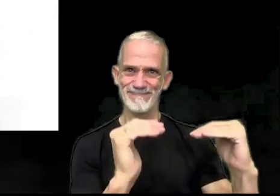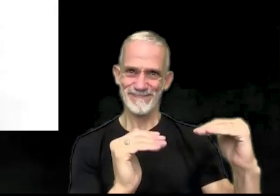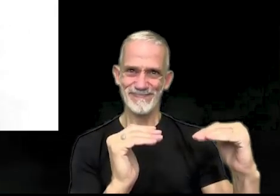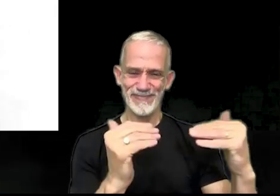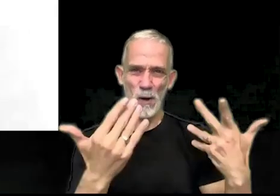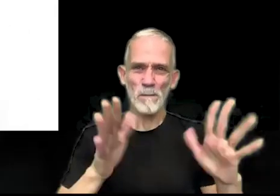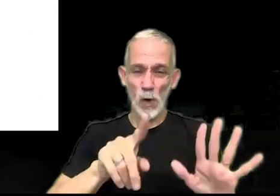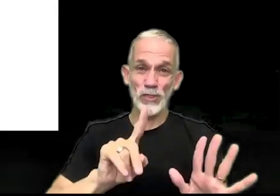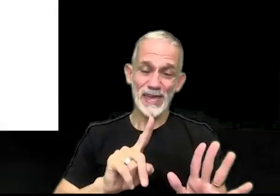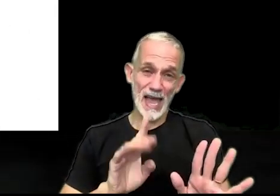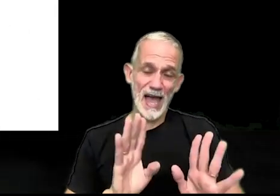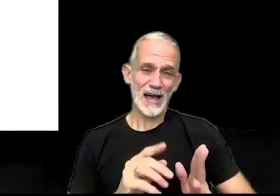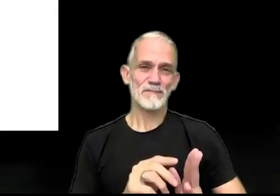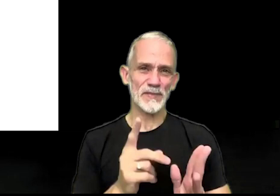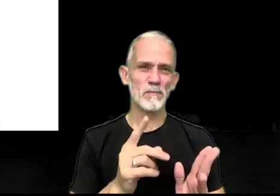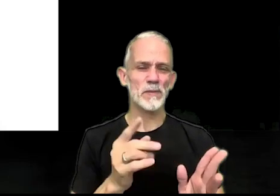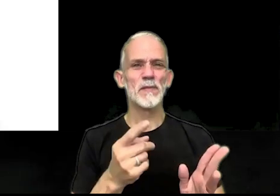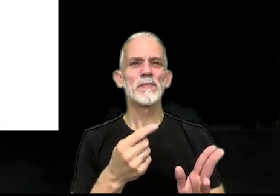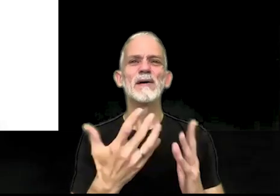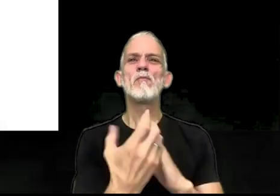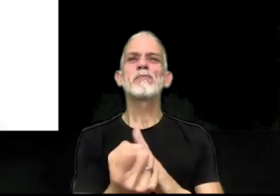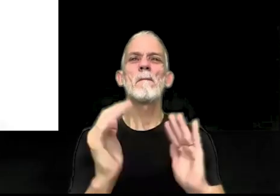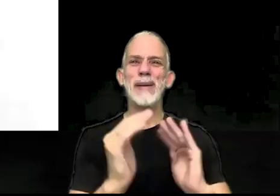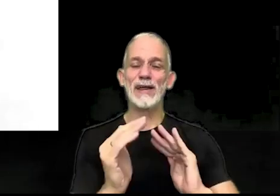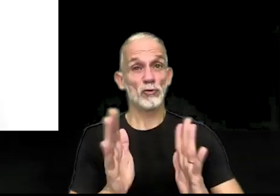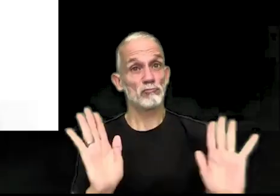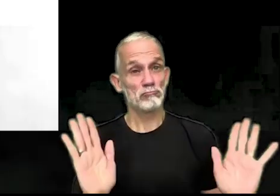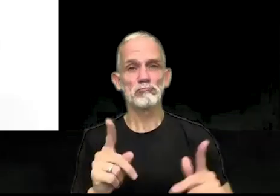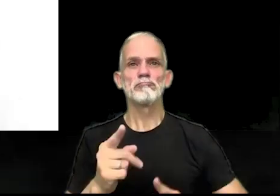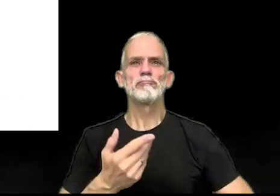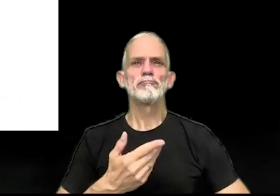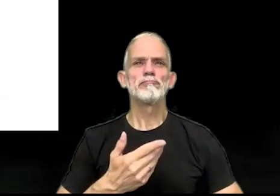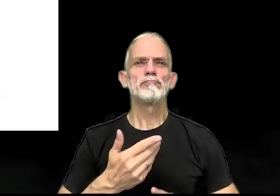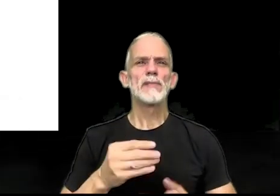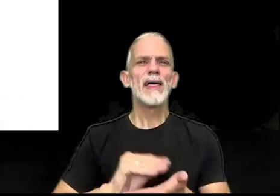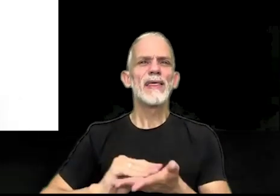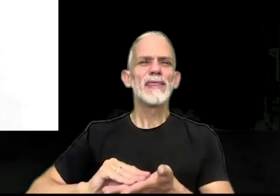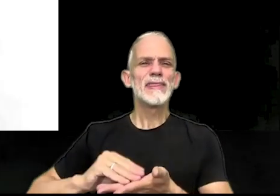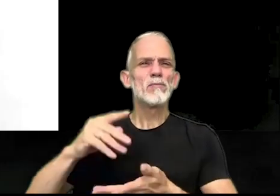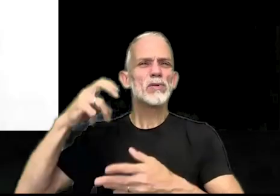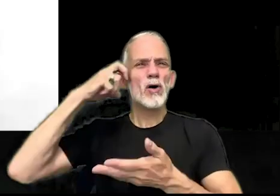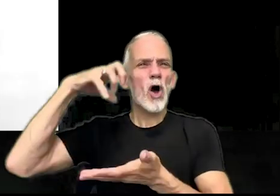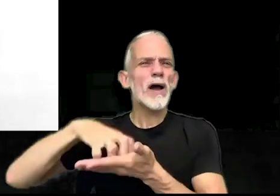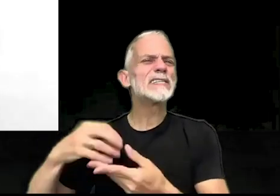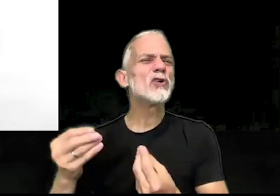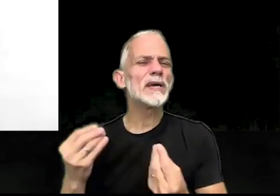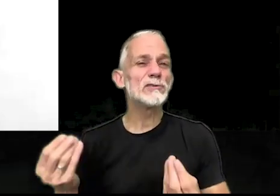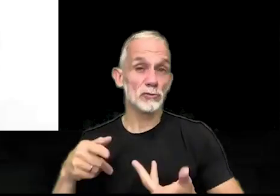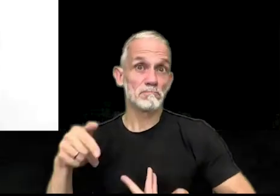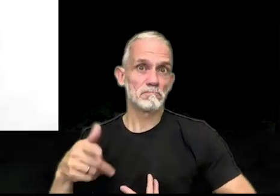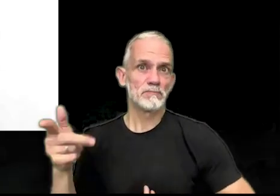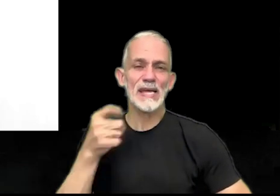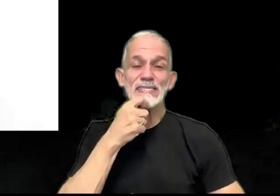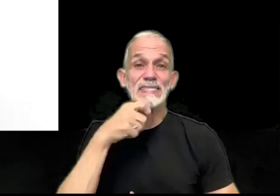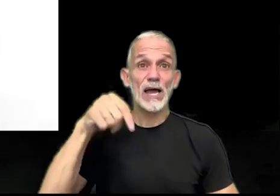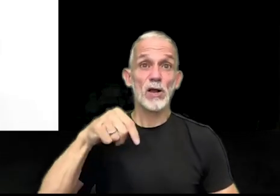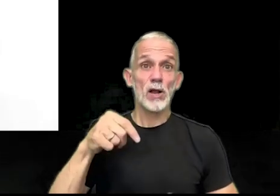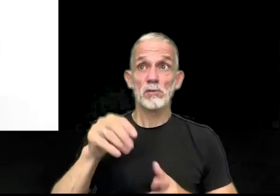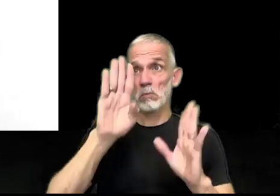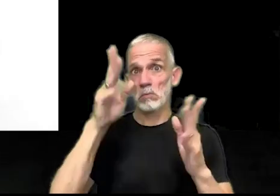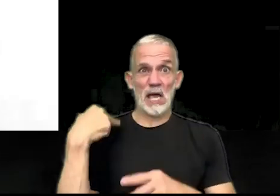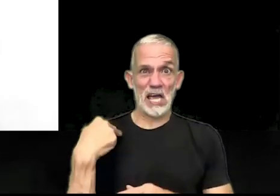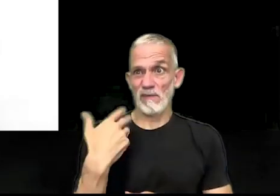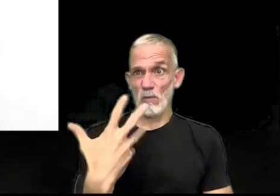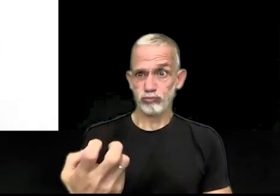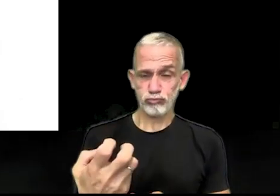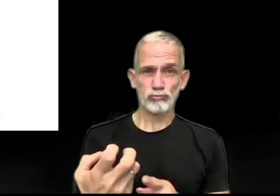la omisión de la retención. Bueno, ¿qué hizo el legislador? Hoy establece que si el agente de